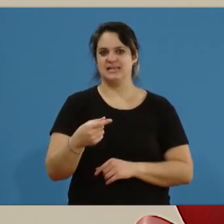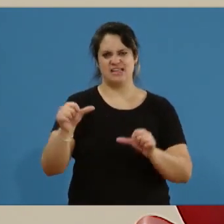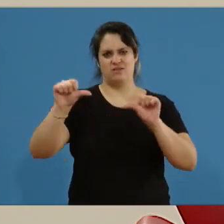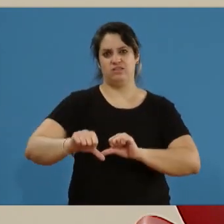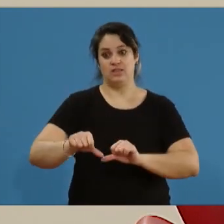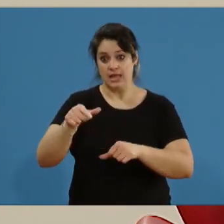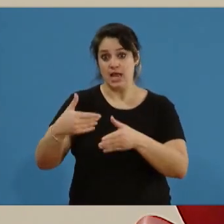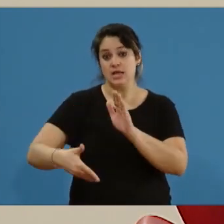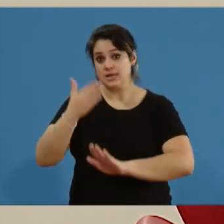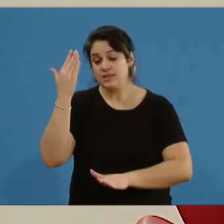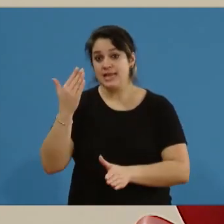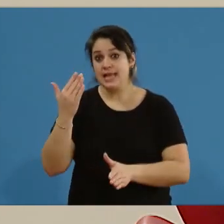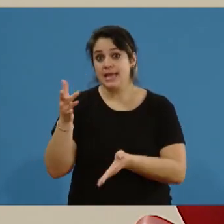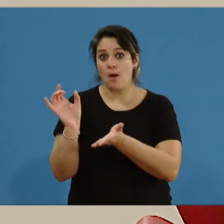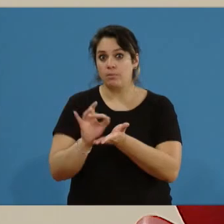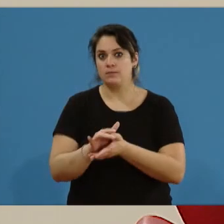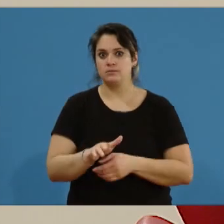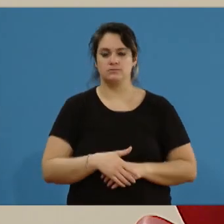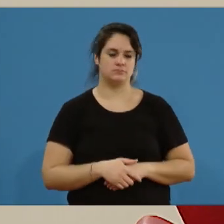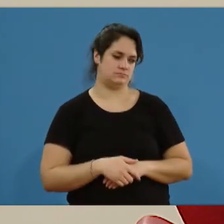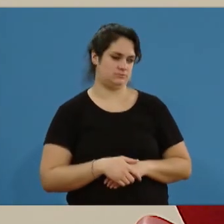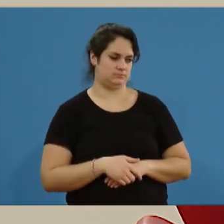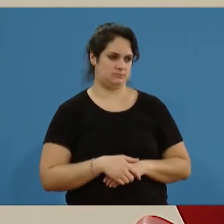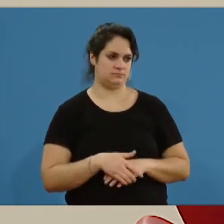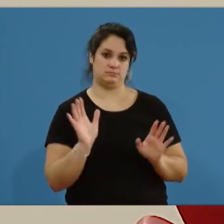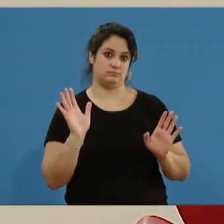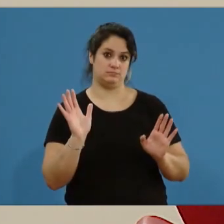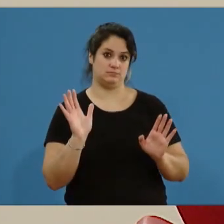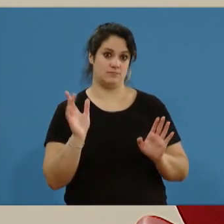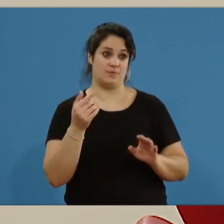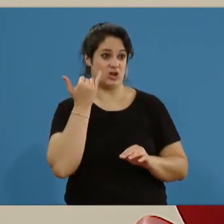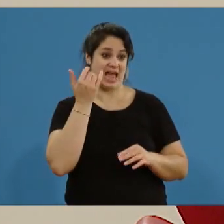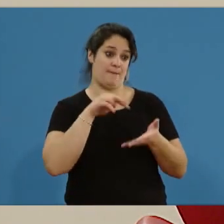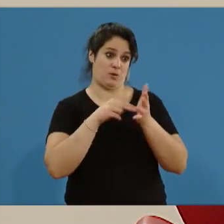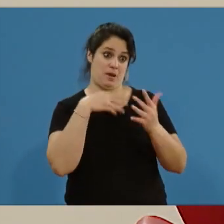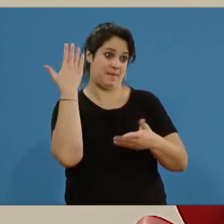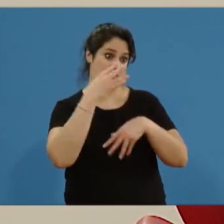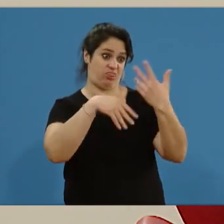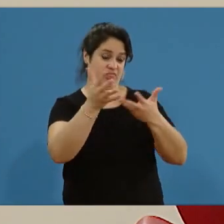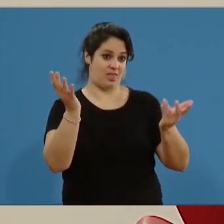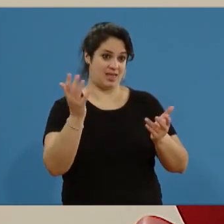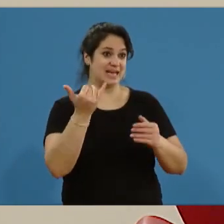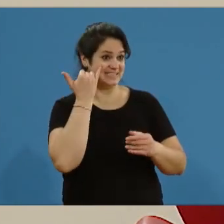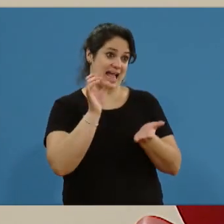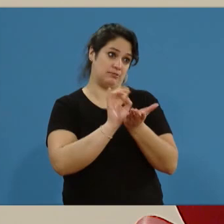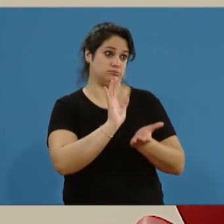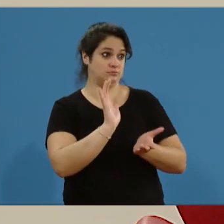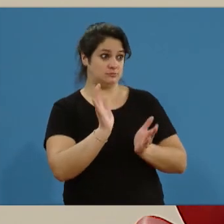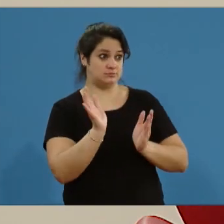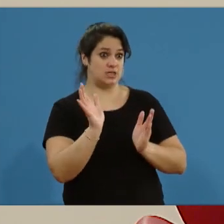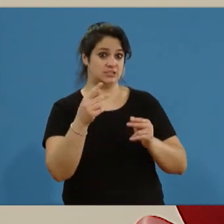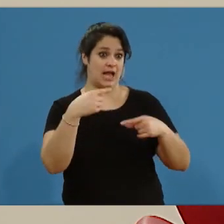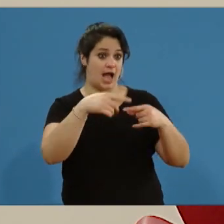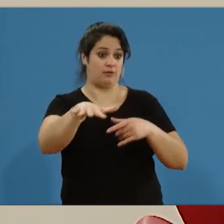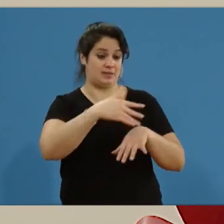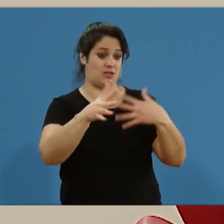va a tener que ir de la casa. Ya no se portó bien, Natacha. Ya se tiene que ir. Destrozó